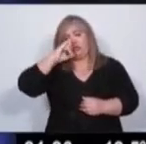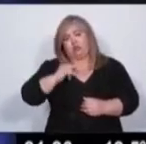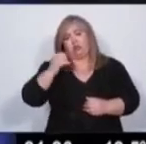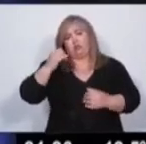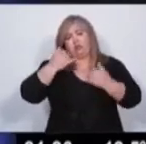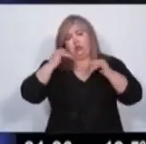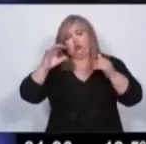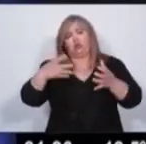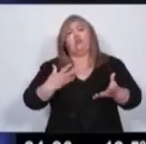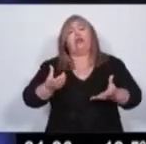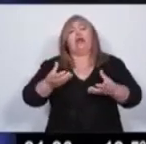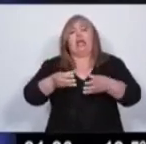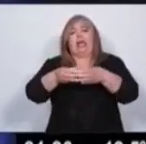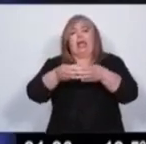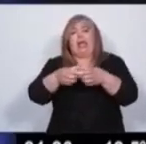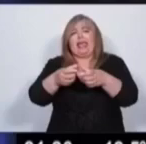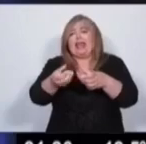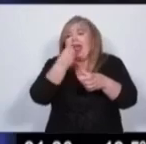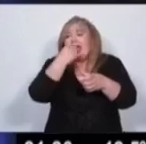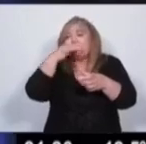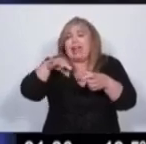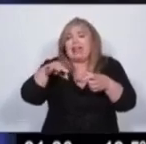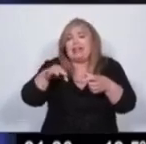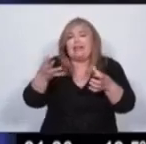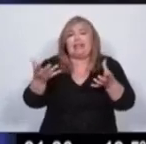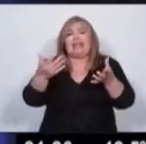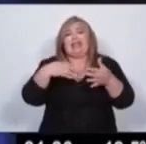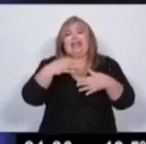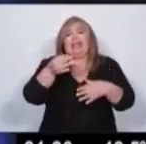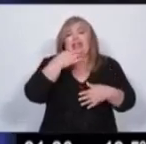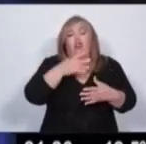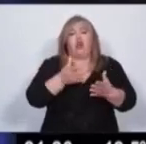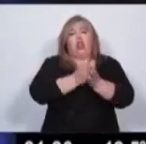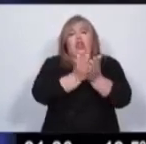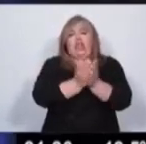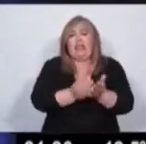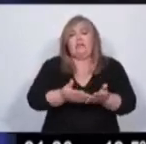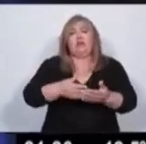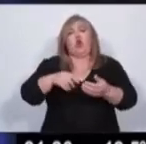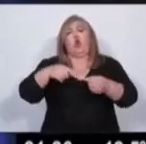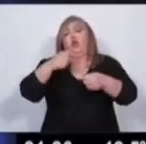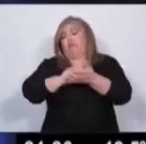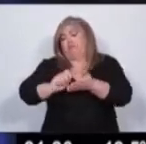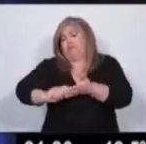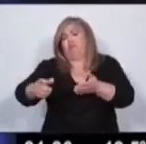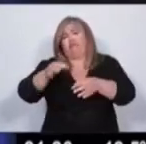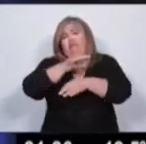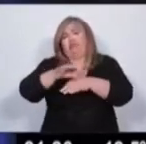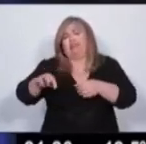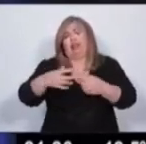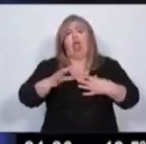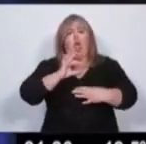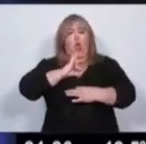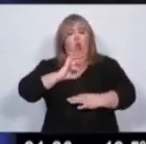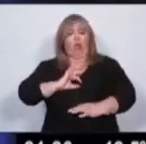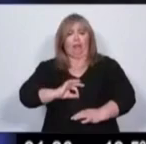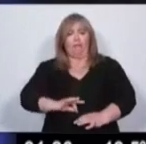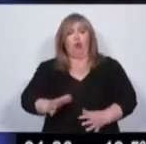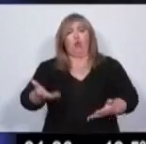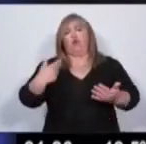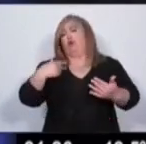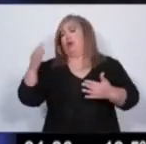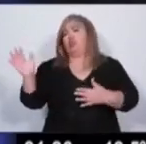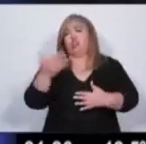de meriendas escolares de alimentación escolar programa provincial de libros útiles calzados y guardapolvos escolares para todos nuestros alumnos